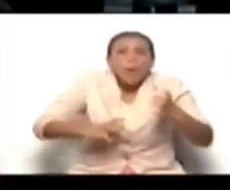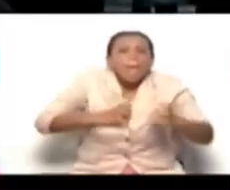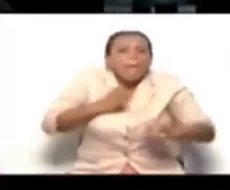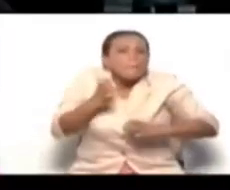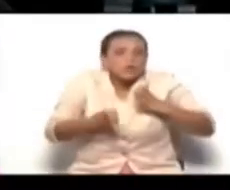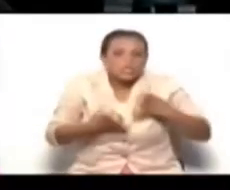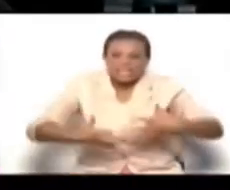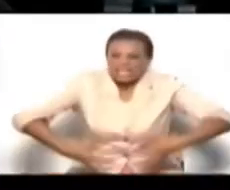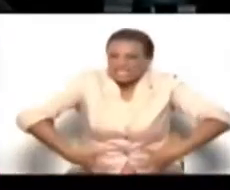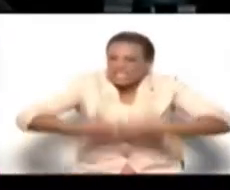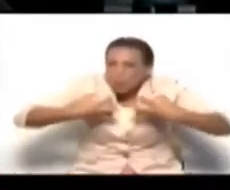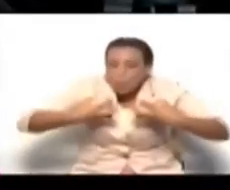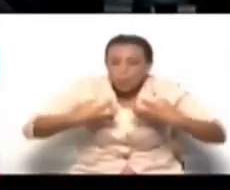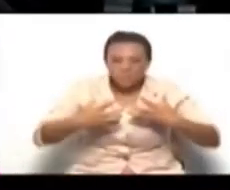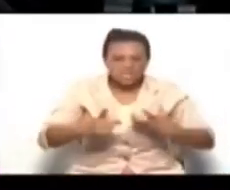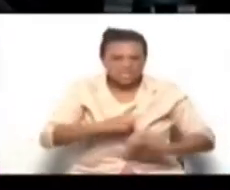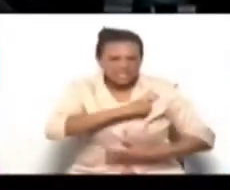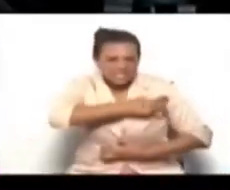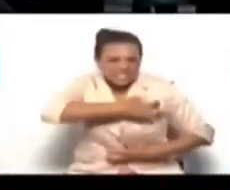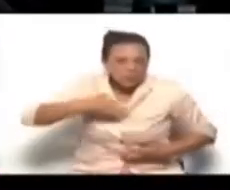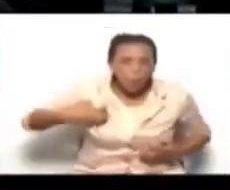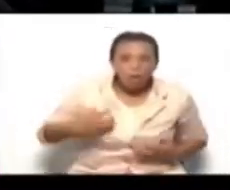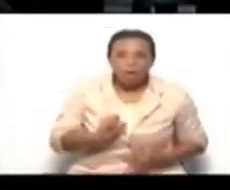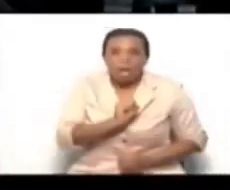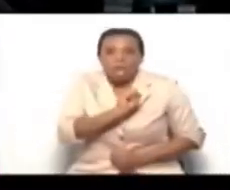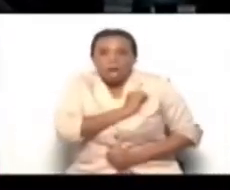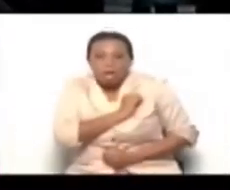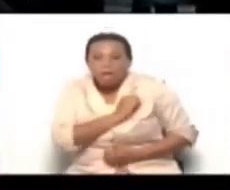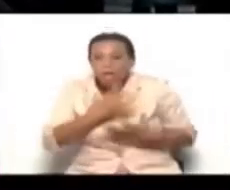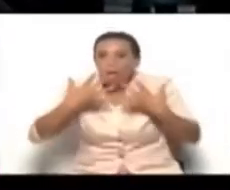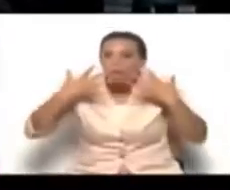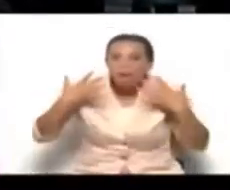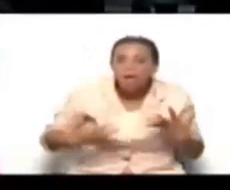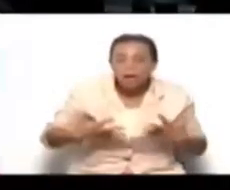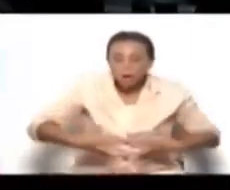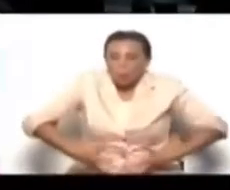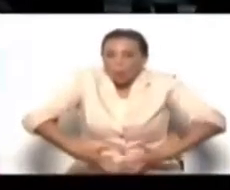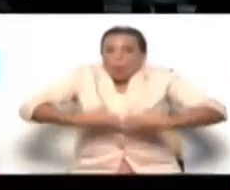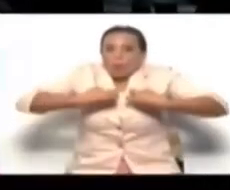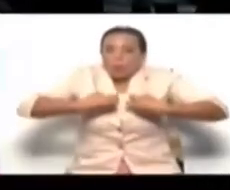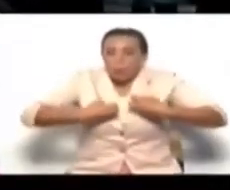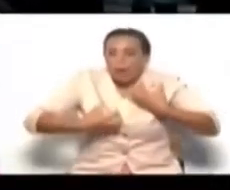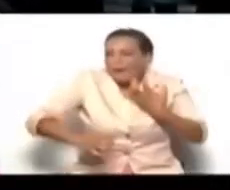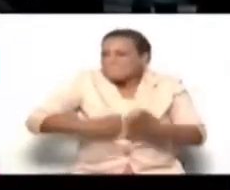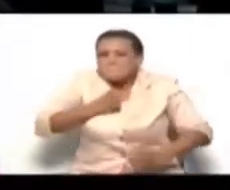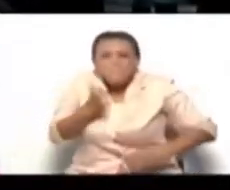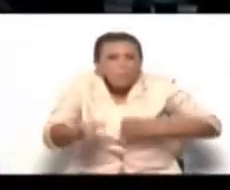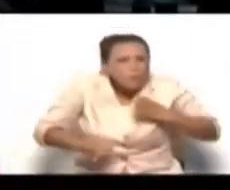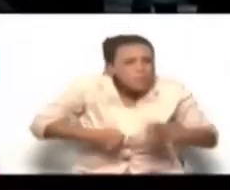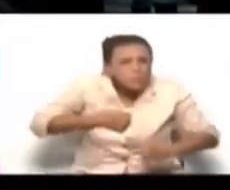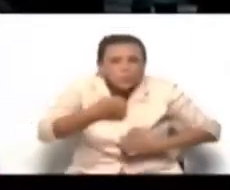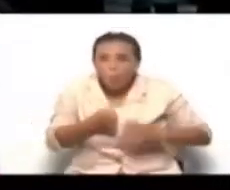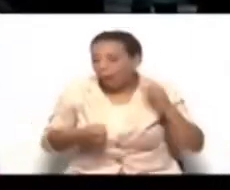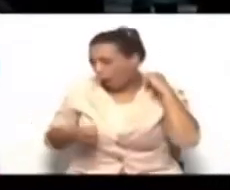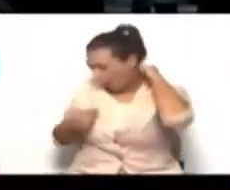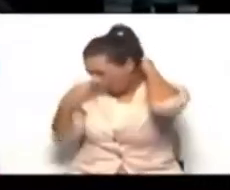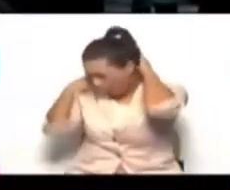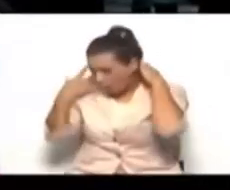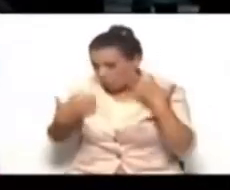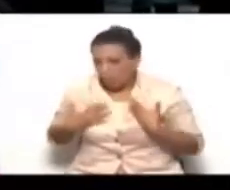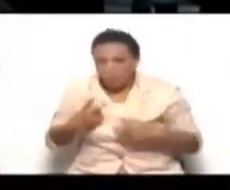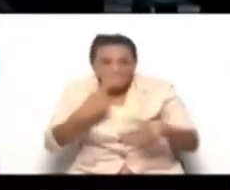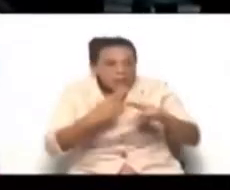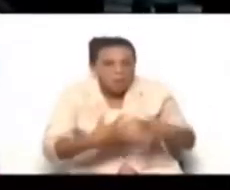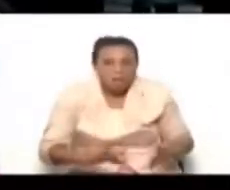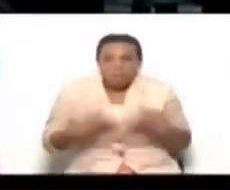la ira, la rabia, el miedo, la exaltación de la sensación de